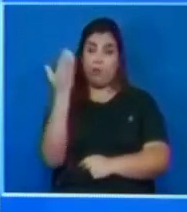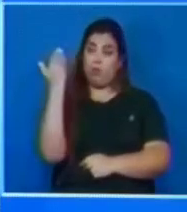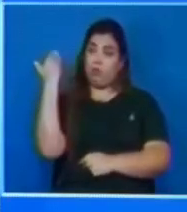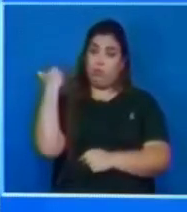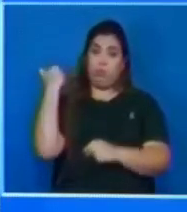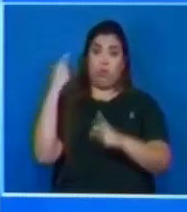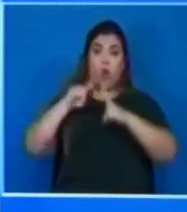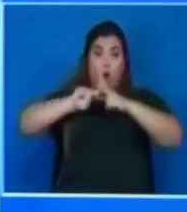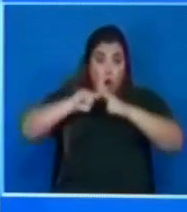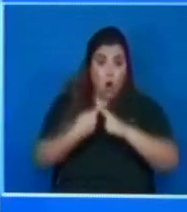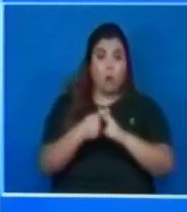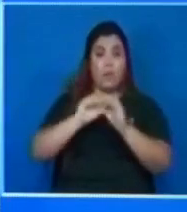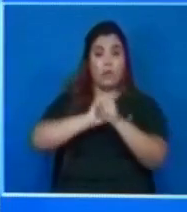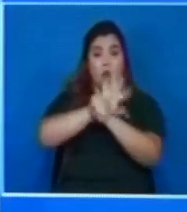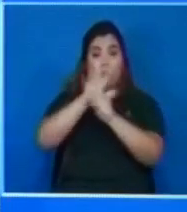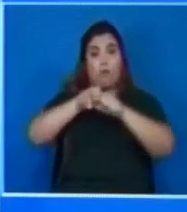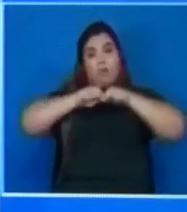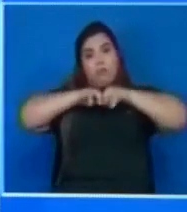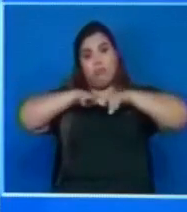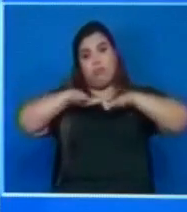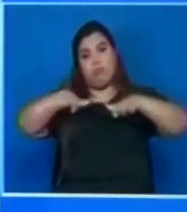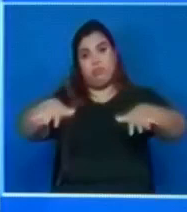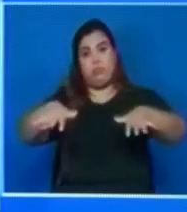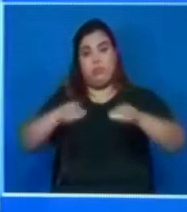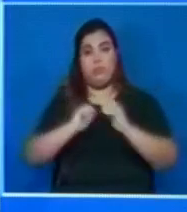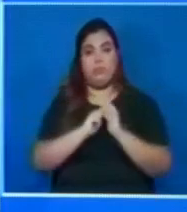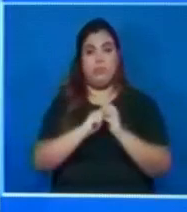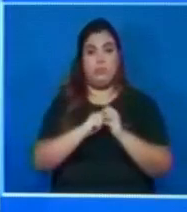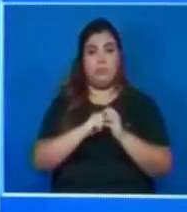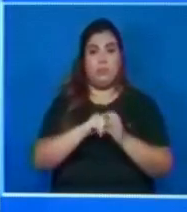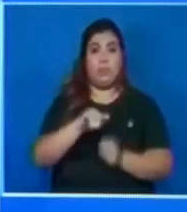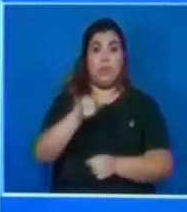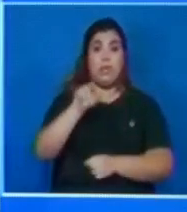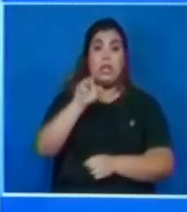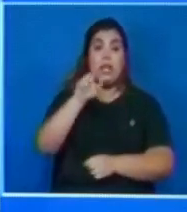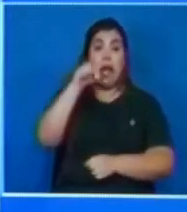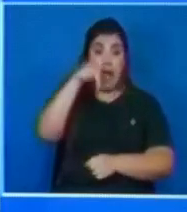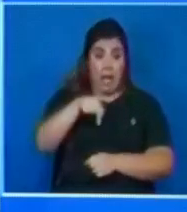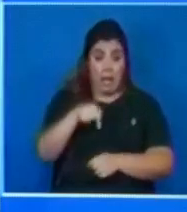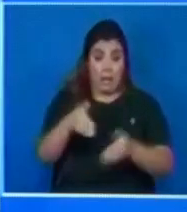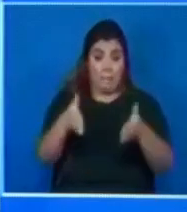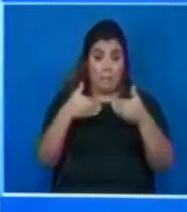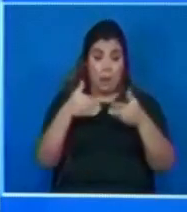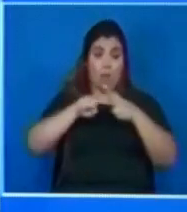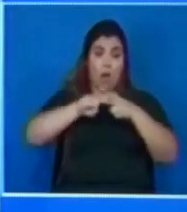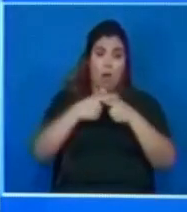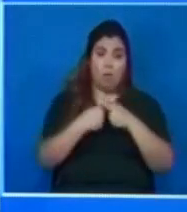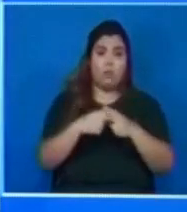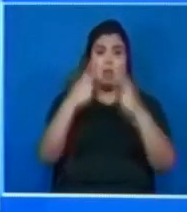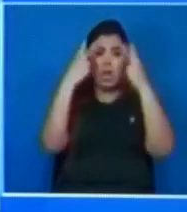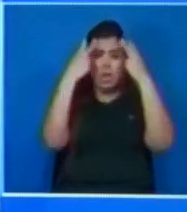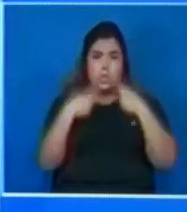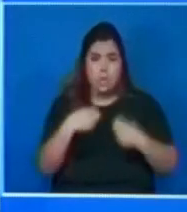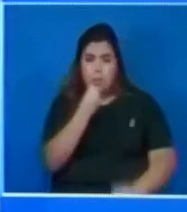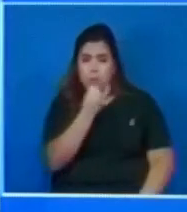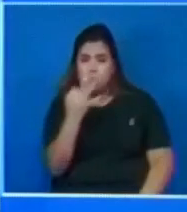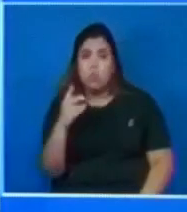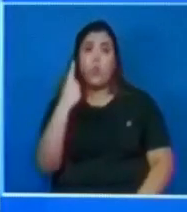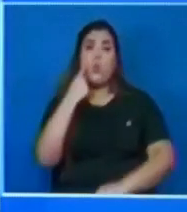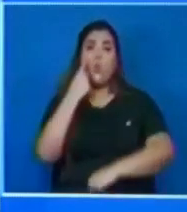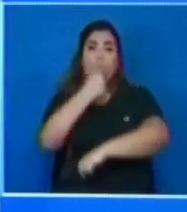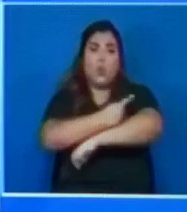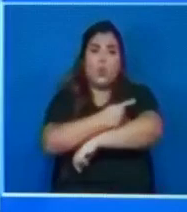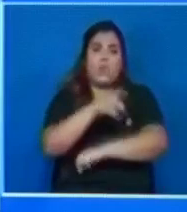en el país, con solamente la toma de 100 pruebas por día. En el mes de mayo